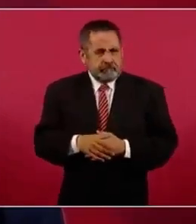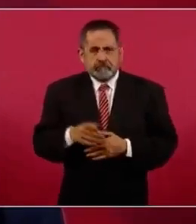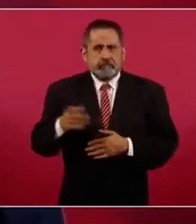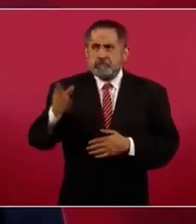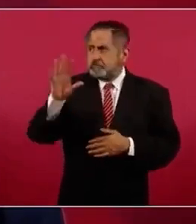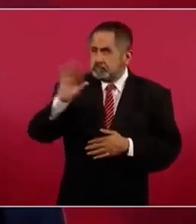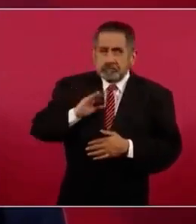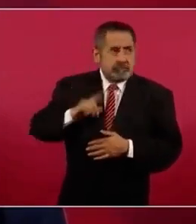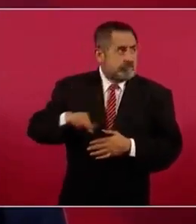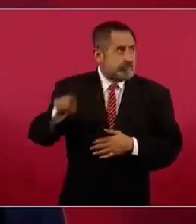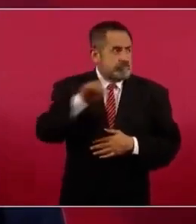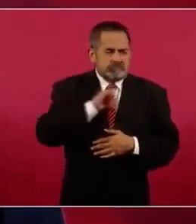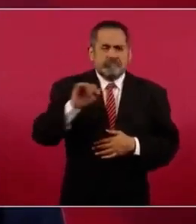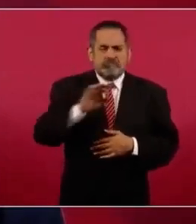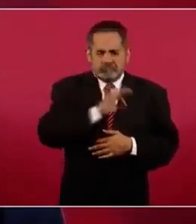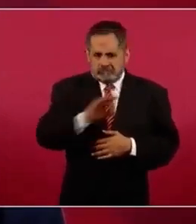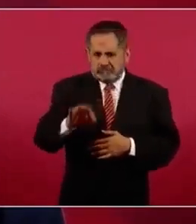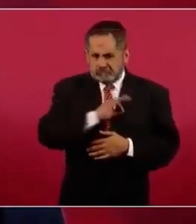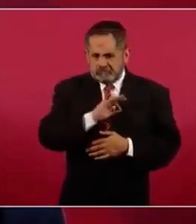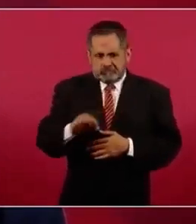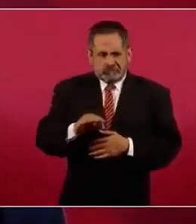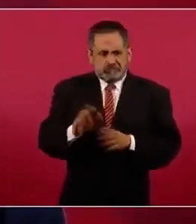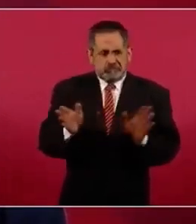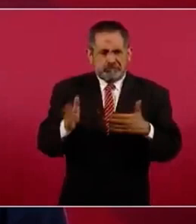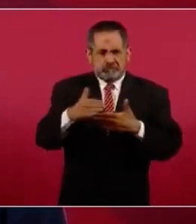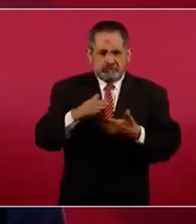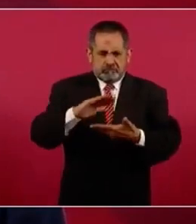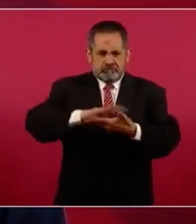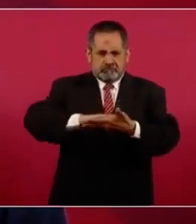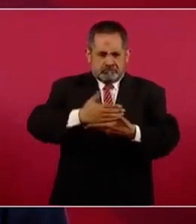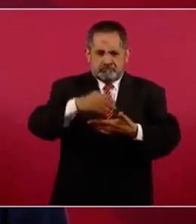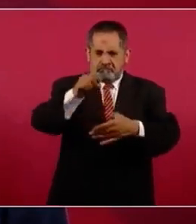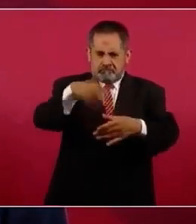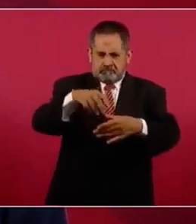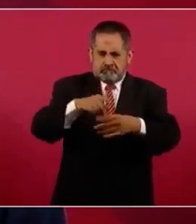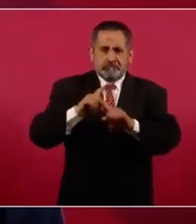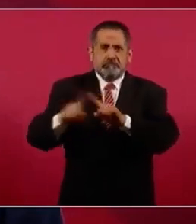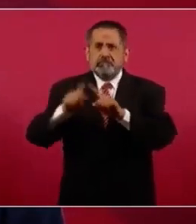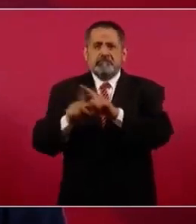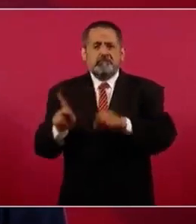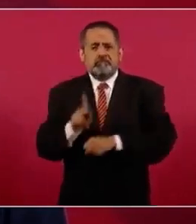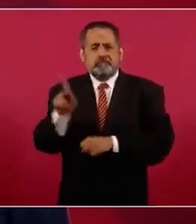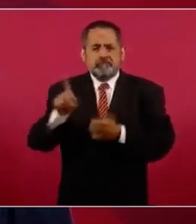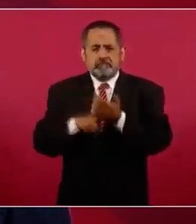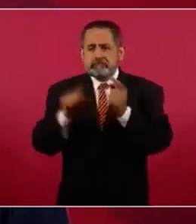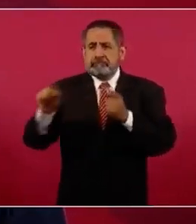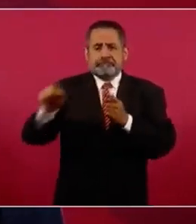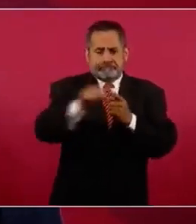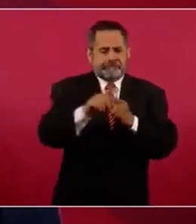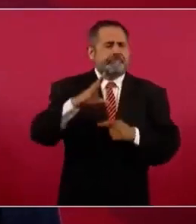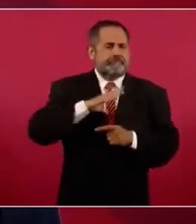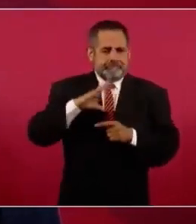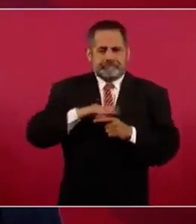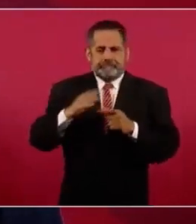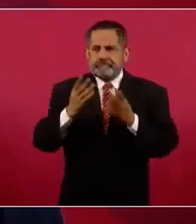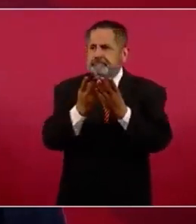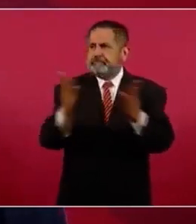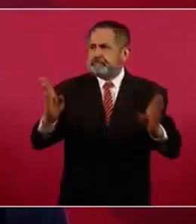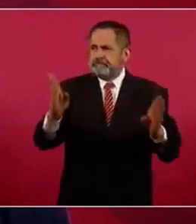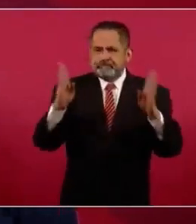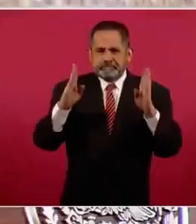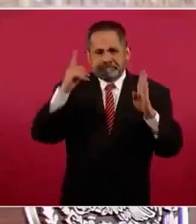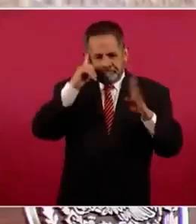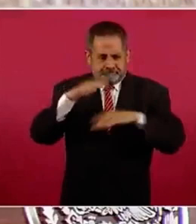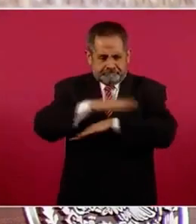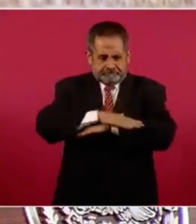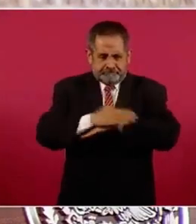votar en todos los pueblos donde se van a instalar las casillas.